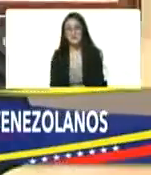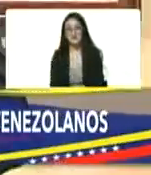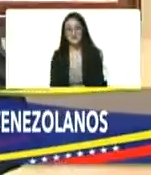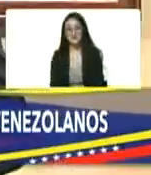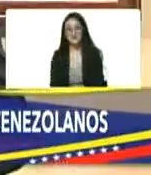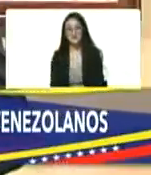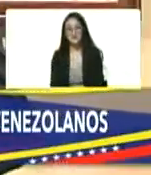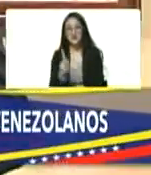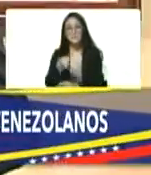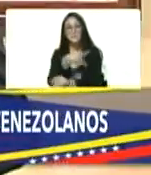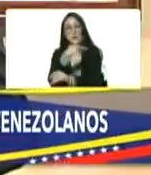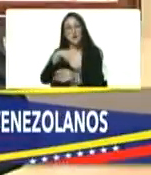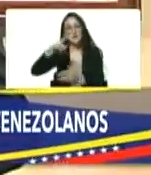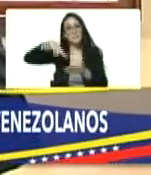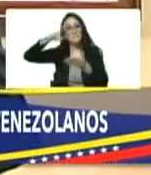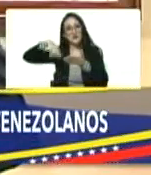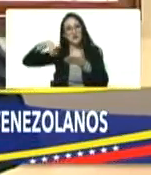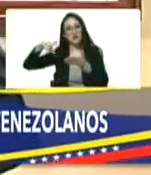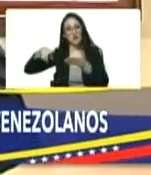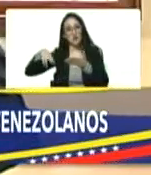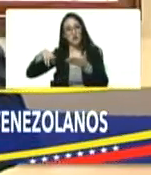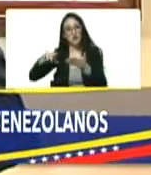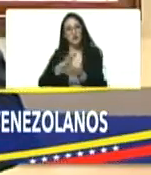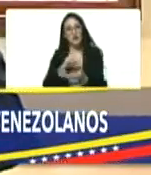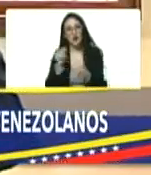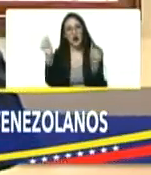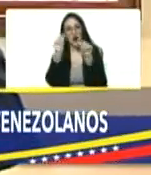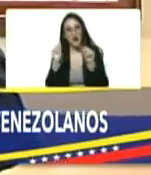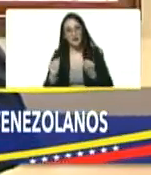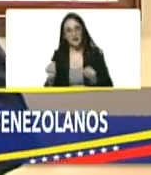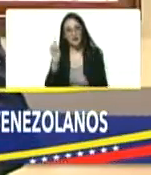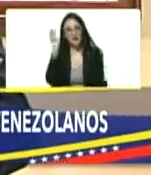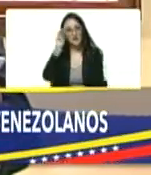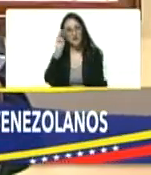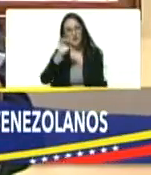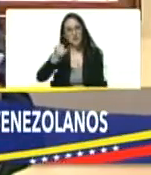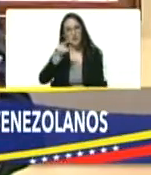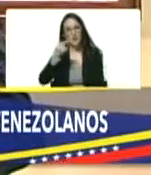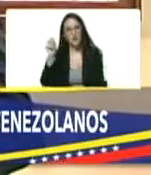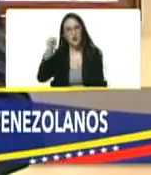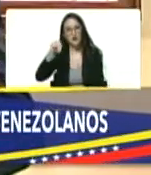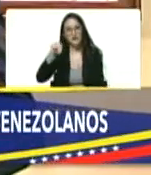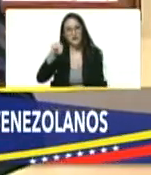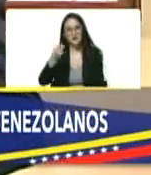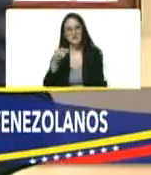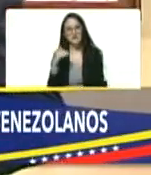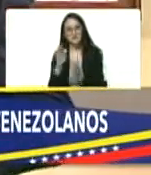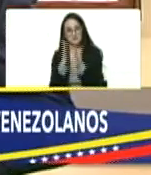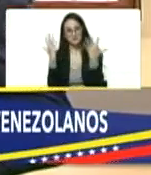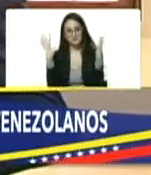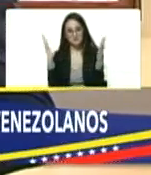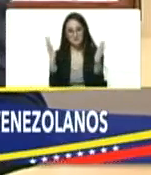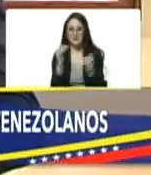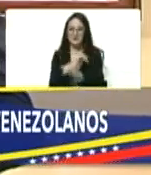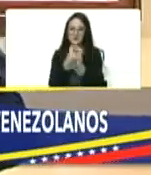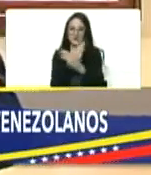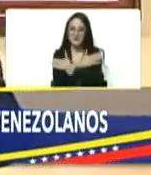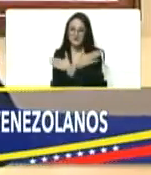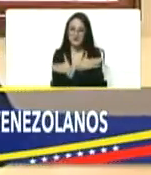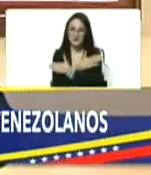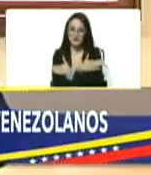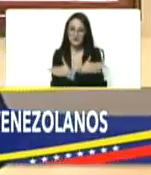al poeta, pintor y crítico de arte, el profesor Juan Calzadilla, nuestro aplauso y nuestras